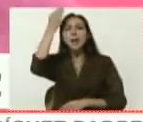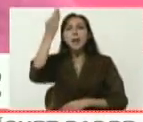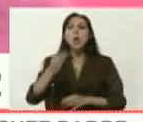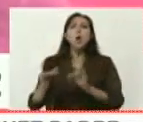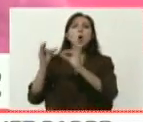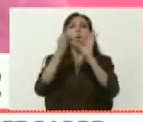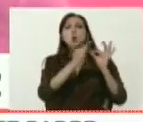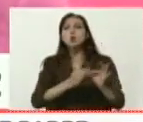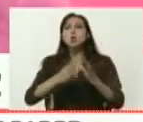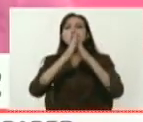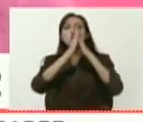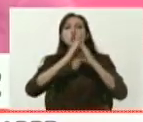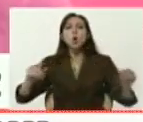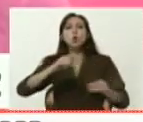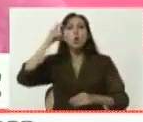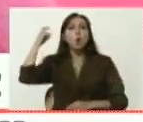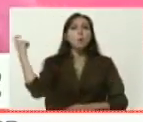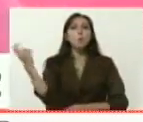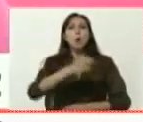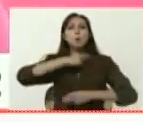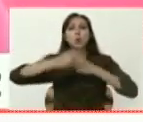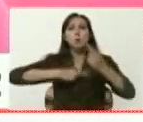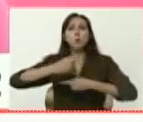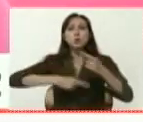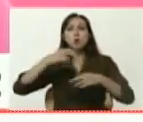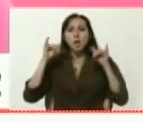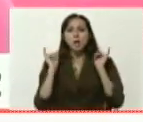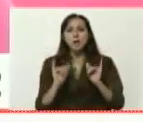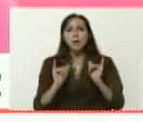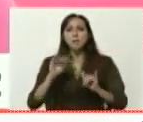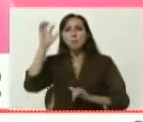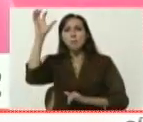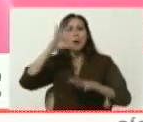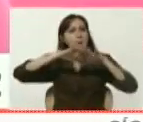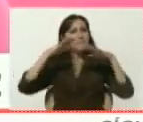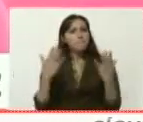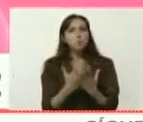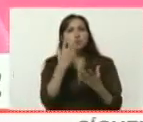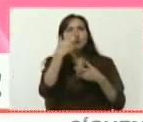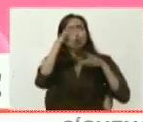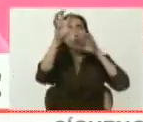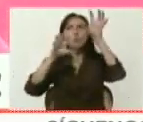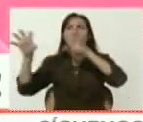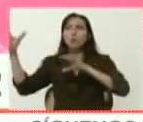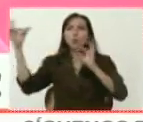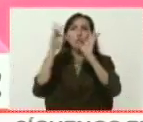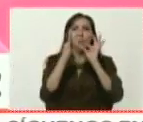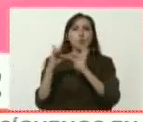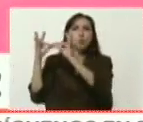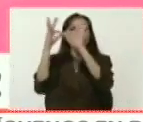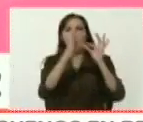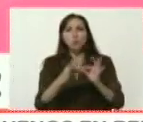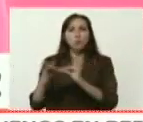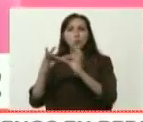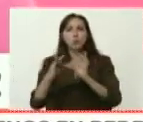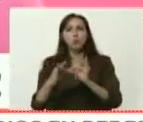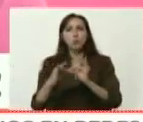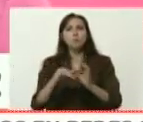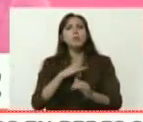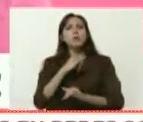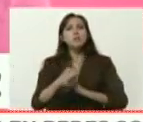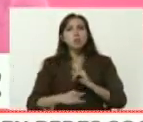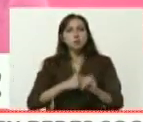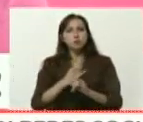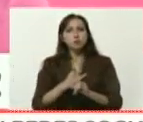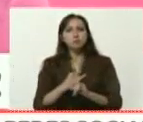los revolucionarios, tanto en nuestra patria como en el mundo. Un profundo internacionalista. Así que si a mí me